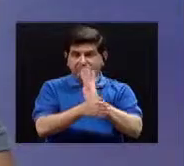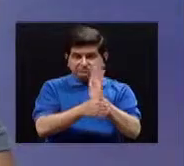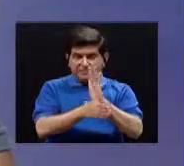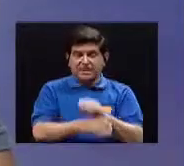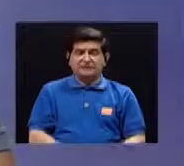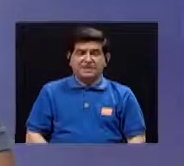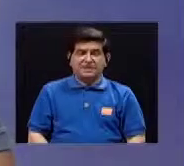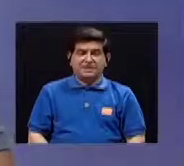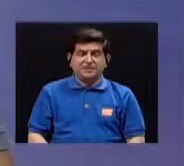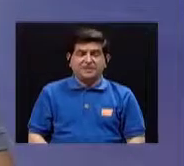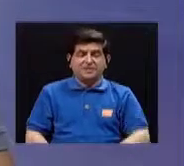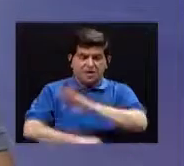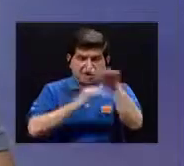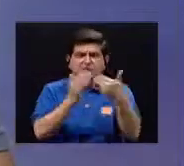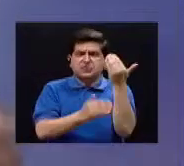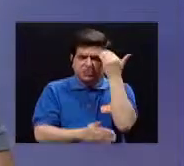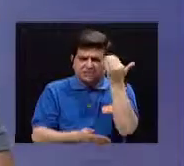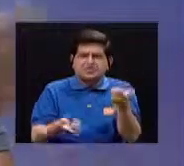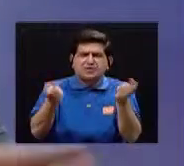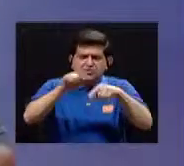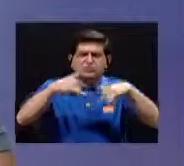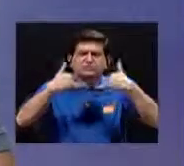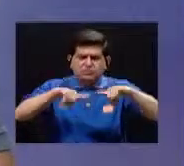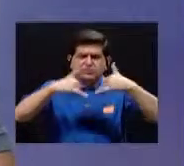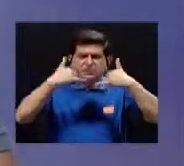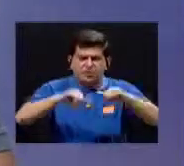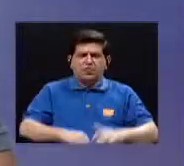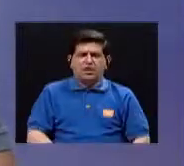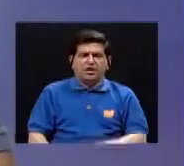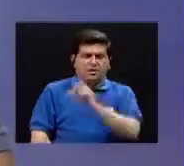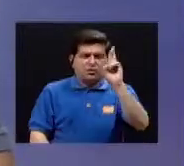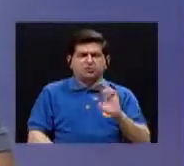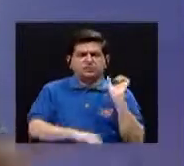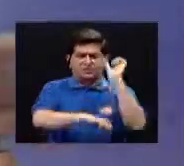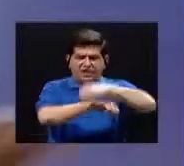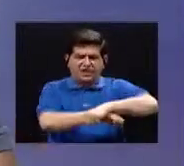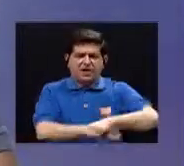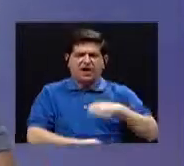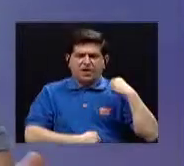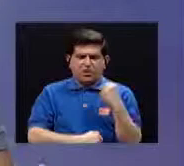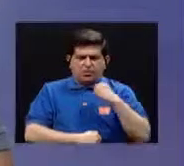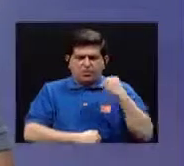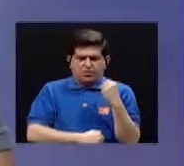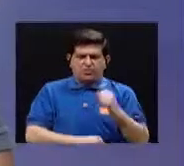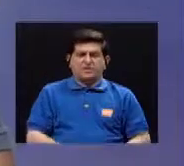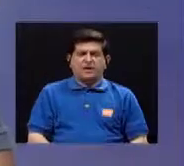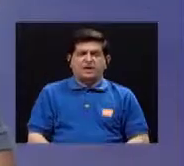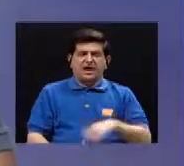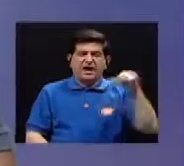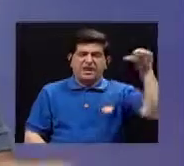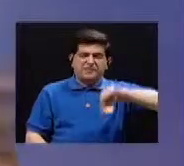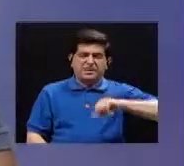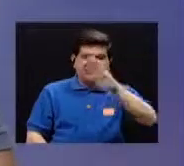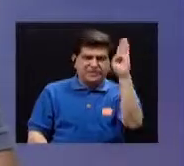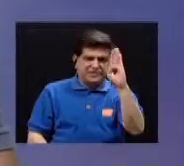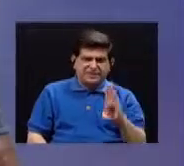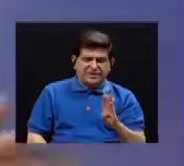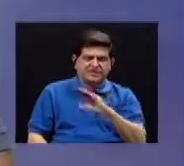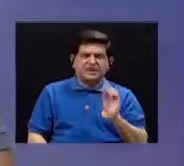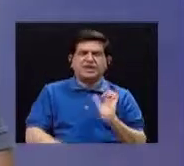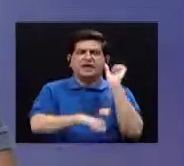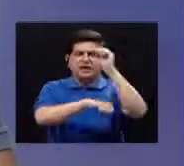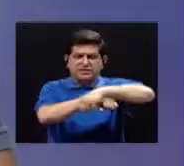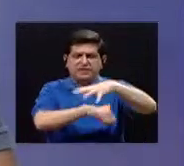película trata sobre o sea todos sabemos lo que pasó en los partidos que costa rica le ganó a escocia que perdimos contra brasil y que